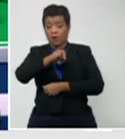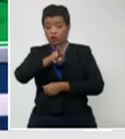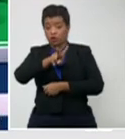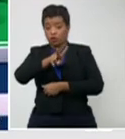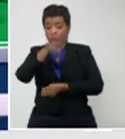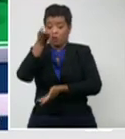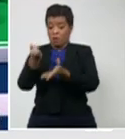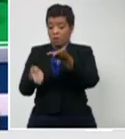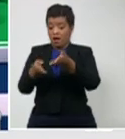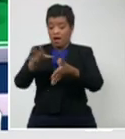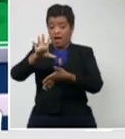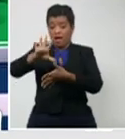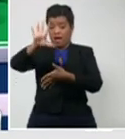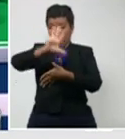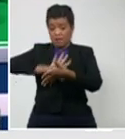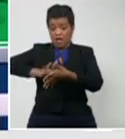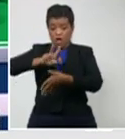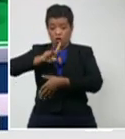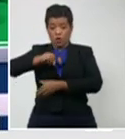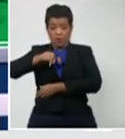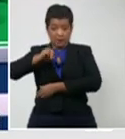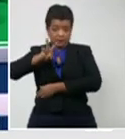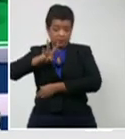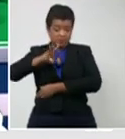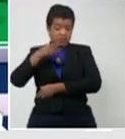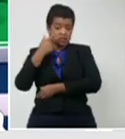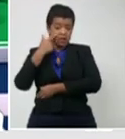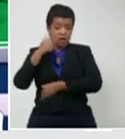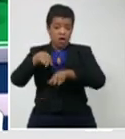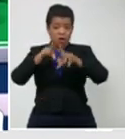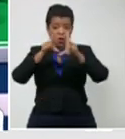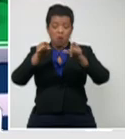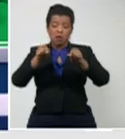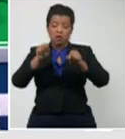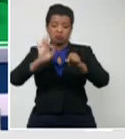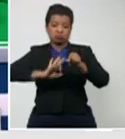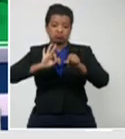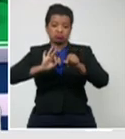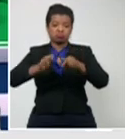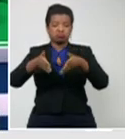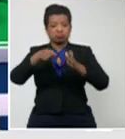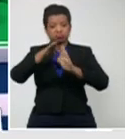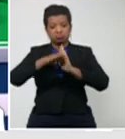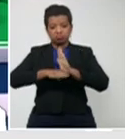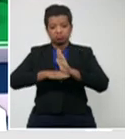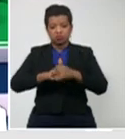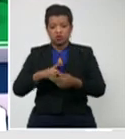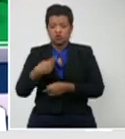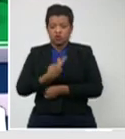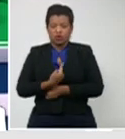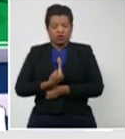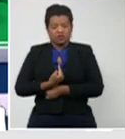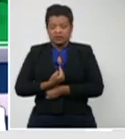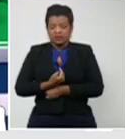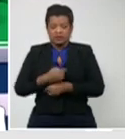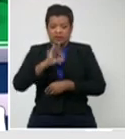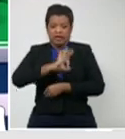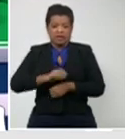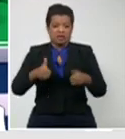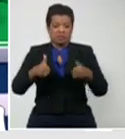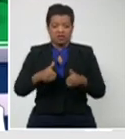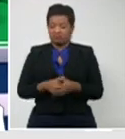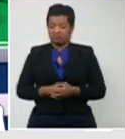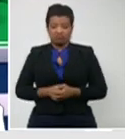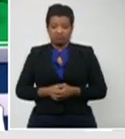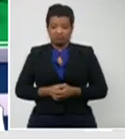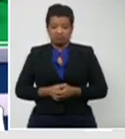Américas, 2,3%, es una letalidad baja. Para nosotros, inconforme. Y